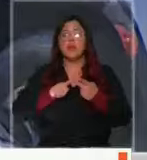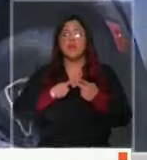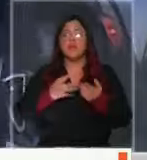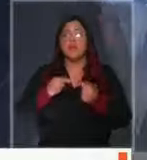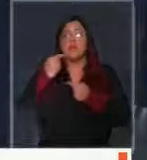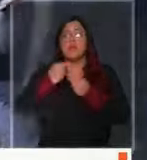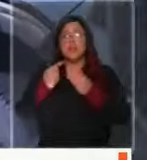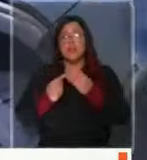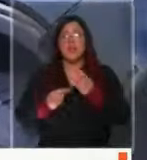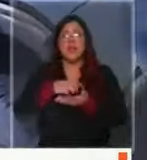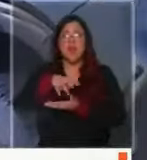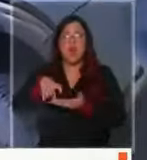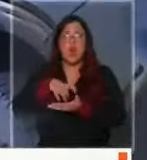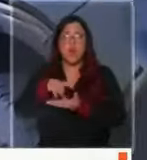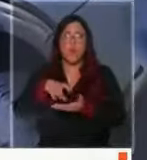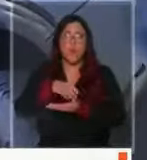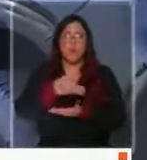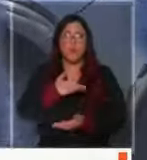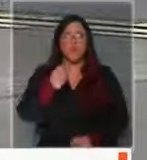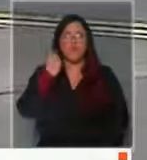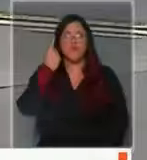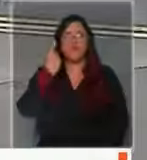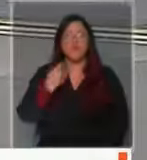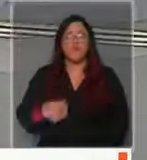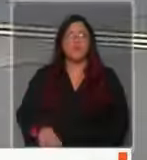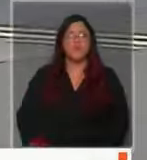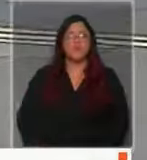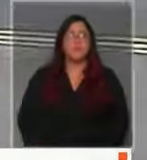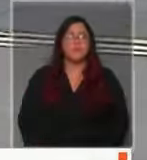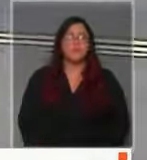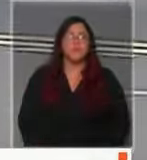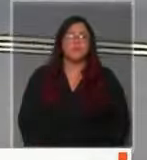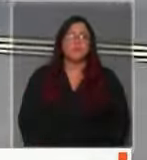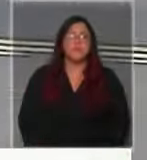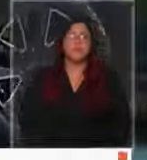Las Casas. Gracias.